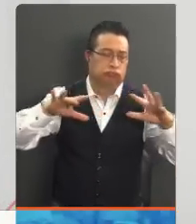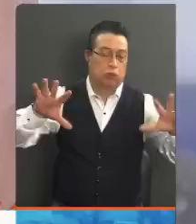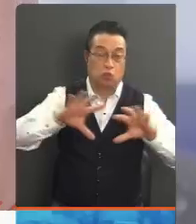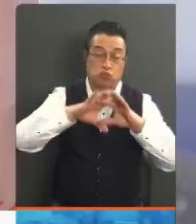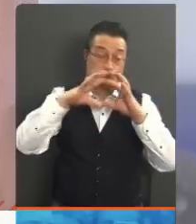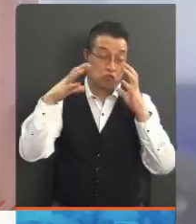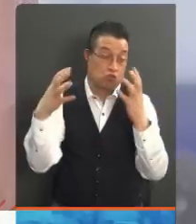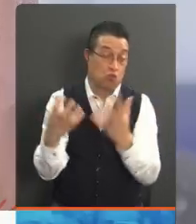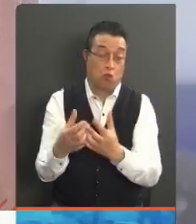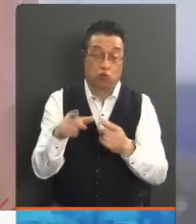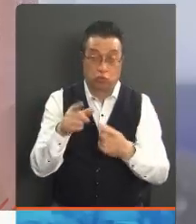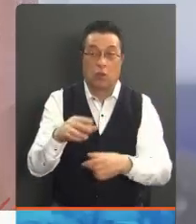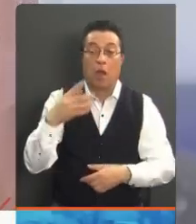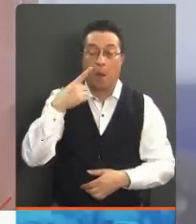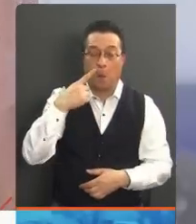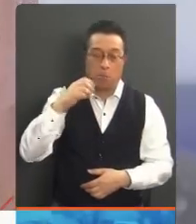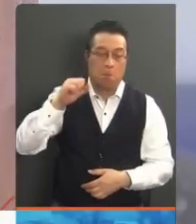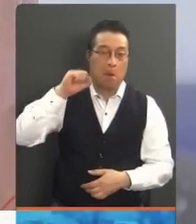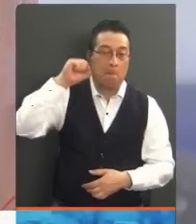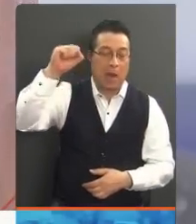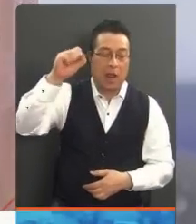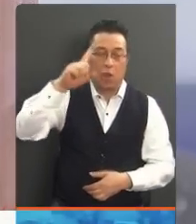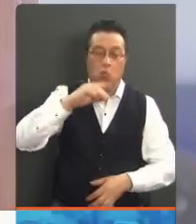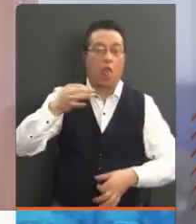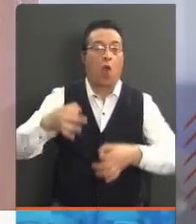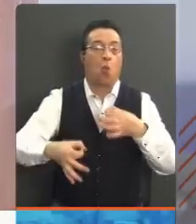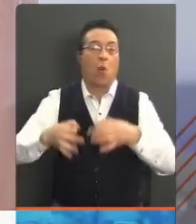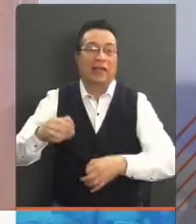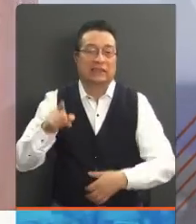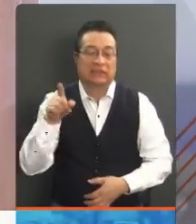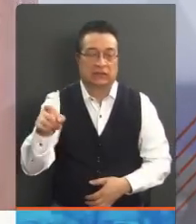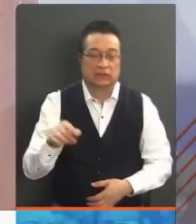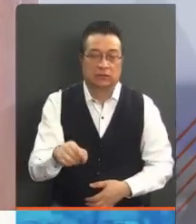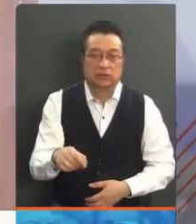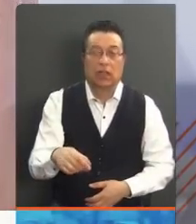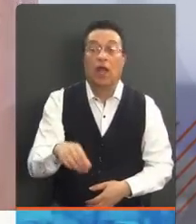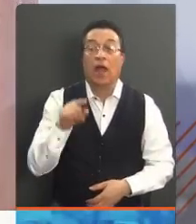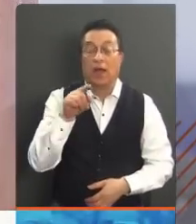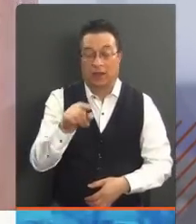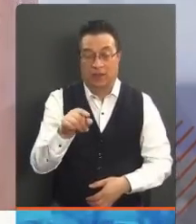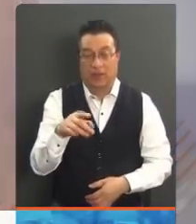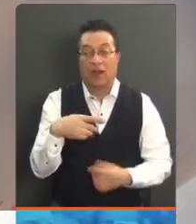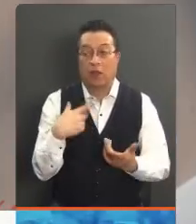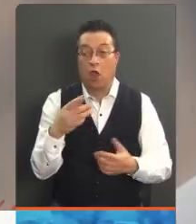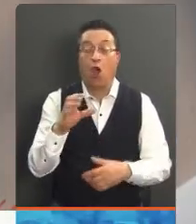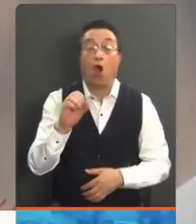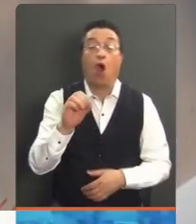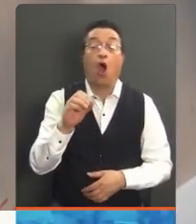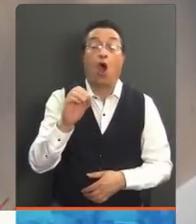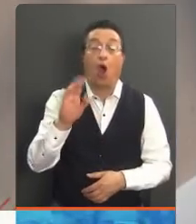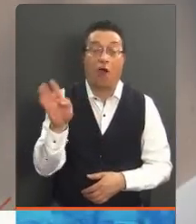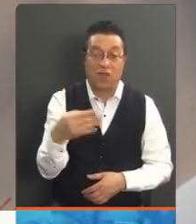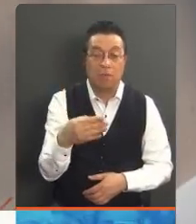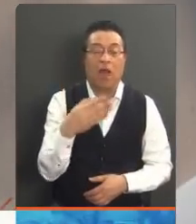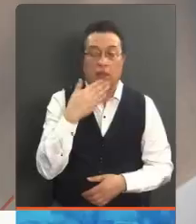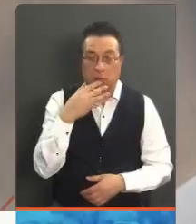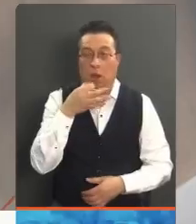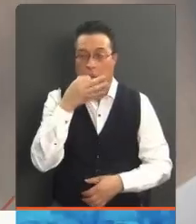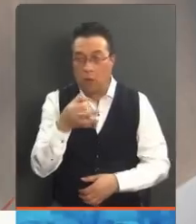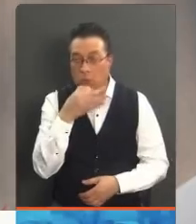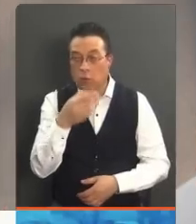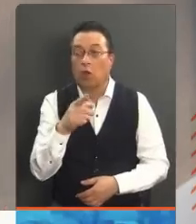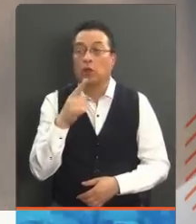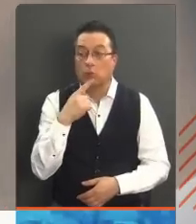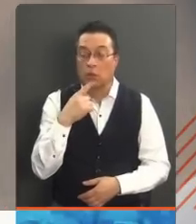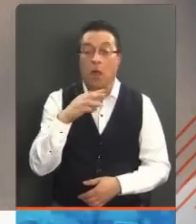en su ocasión. El patriarcado es un juez, decía. También tenemos otras reacciones de Barack Obama, y así podríamos seguir citando varias. Incluso